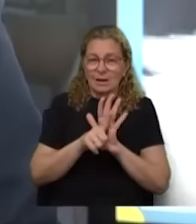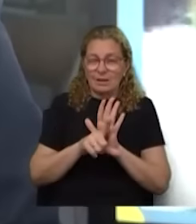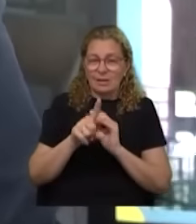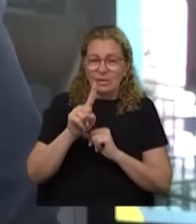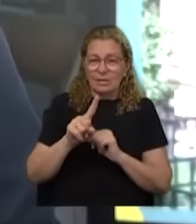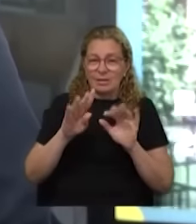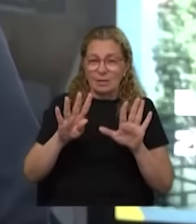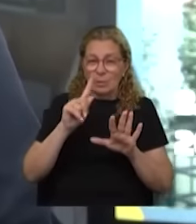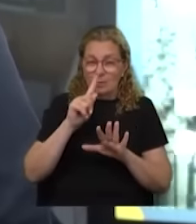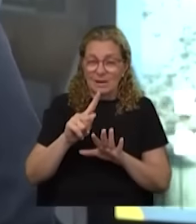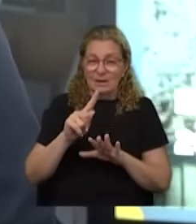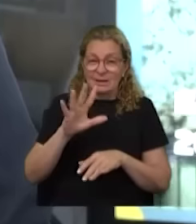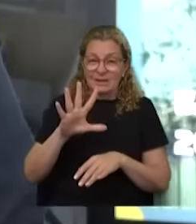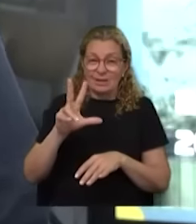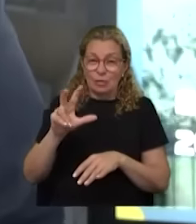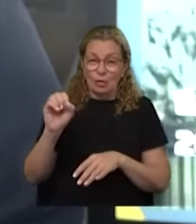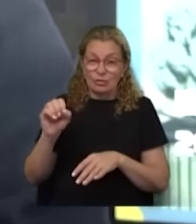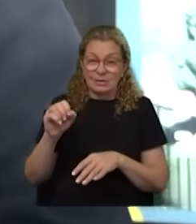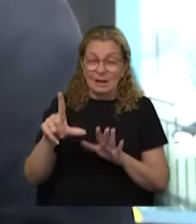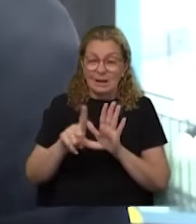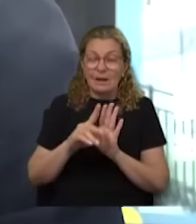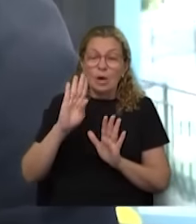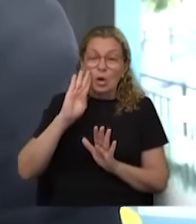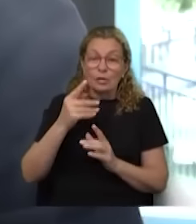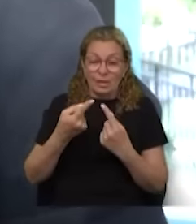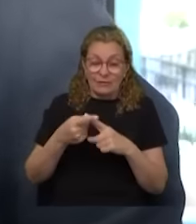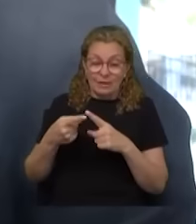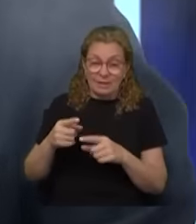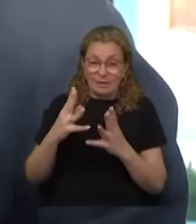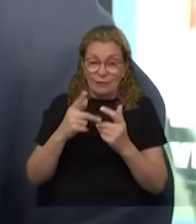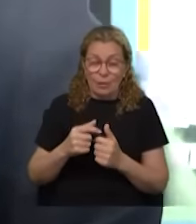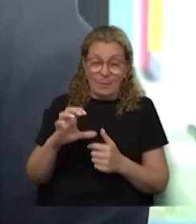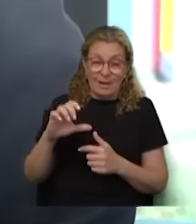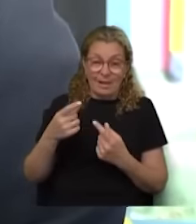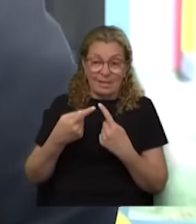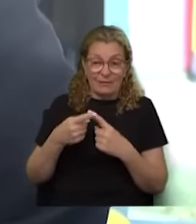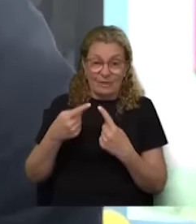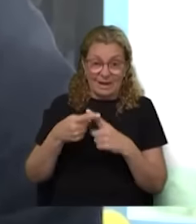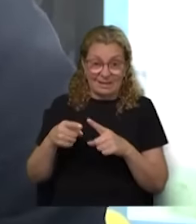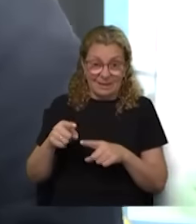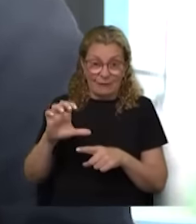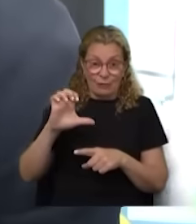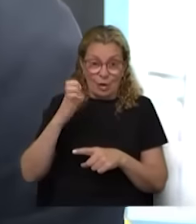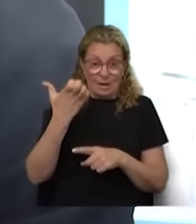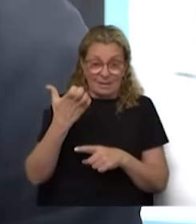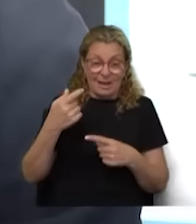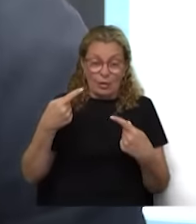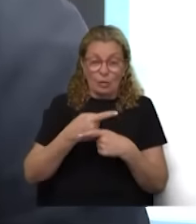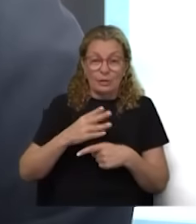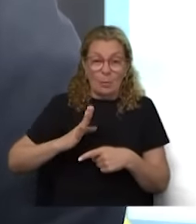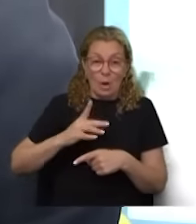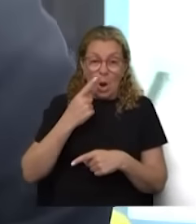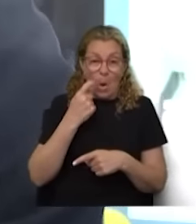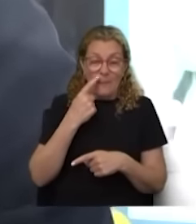19580 que es la ley que justamente reconoce las diferentes formas de violencia de género que hay en nuestro país Entonces el primer paso como